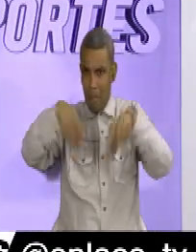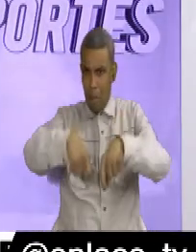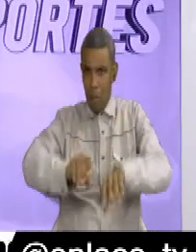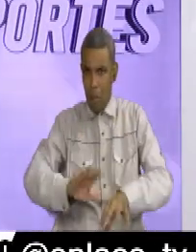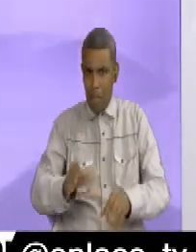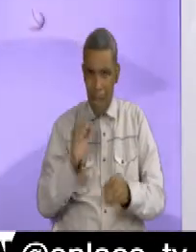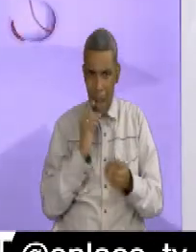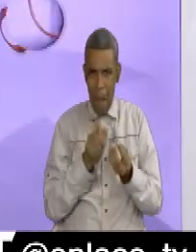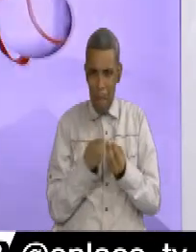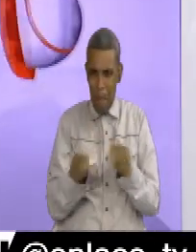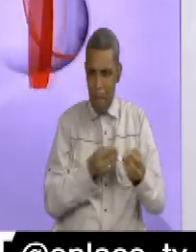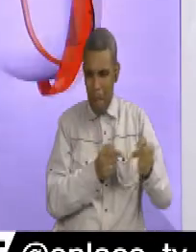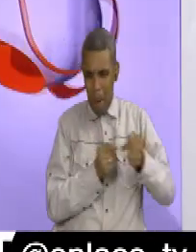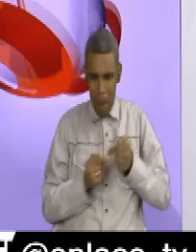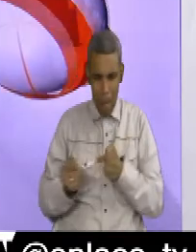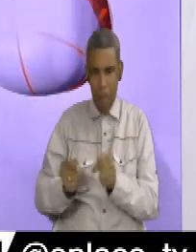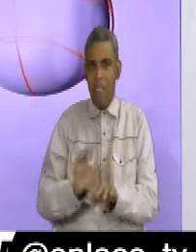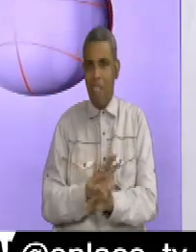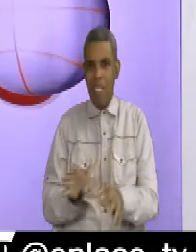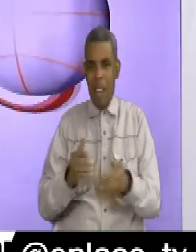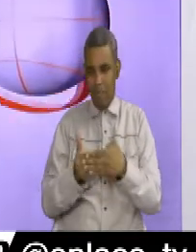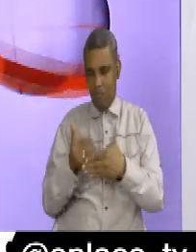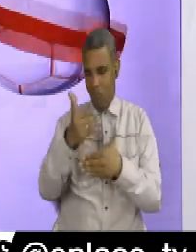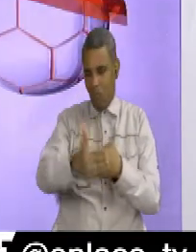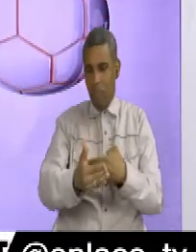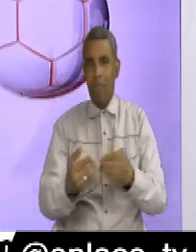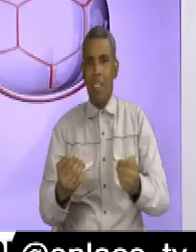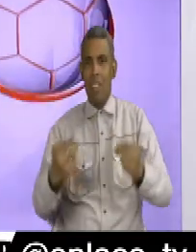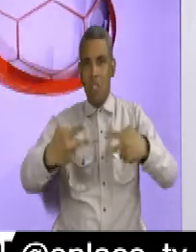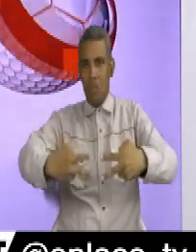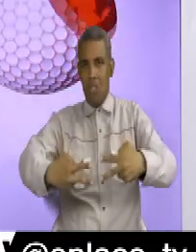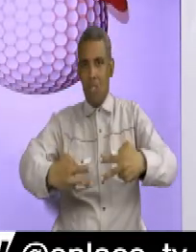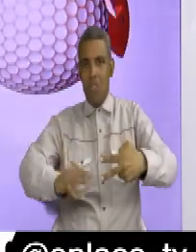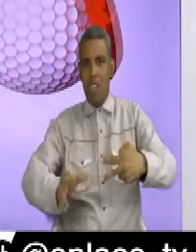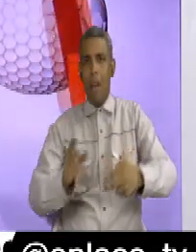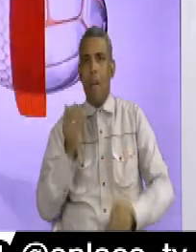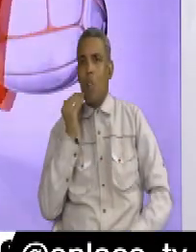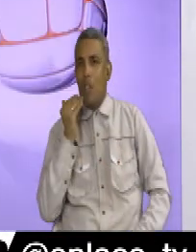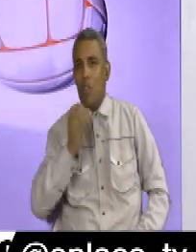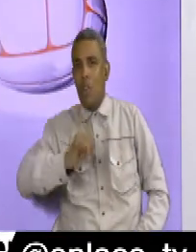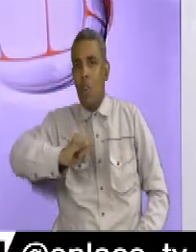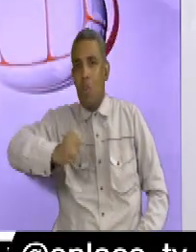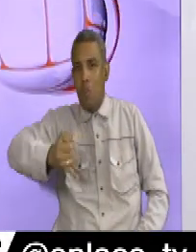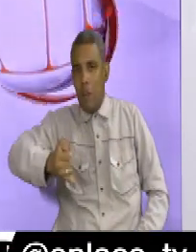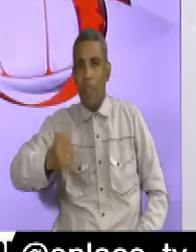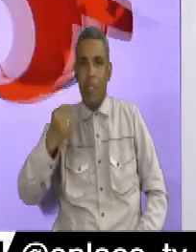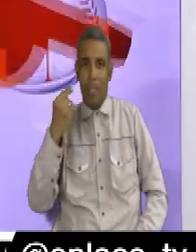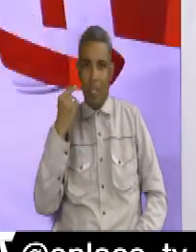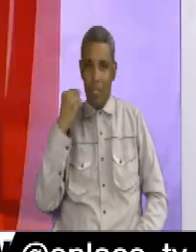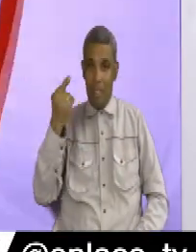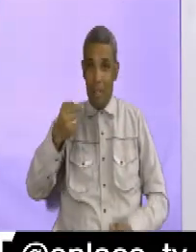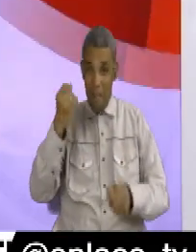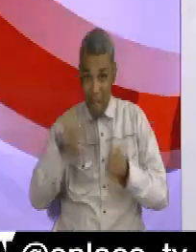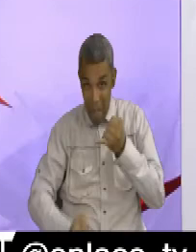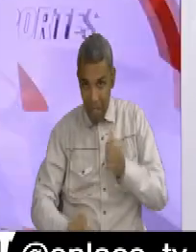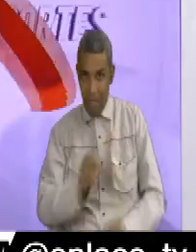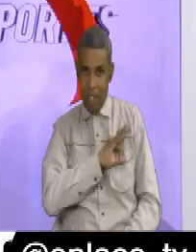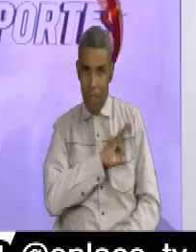que se juega en Barranca Bermeja. Dos partidos están programados para esta semana, uno el jueves y el otro el